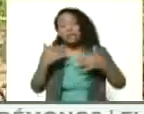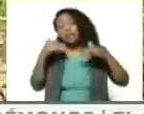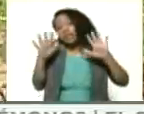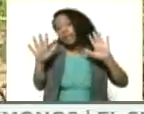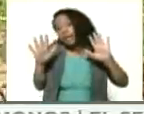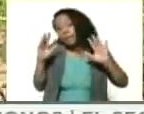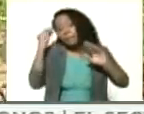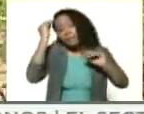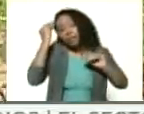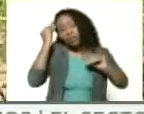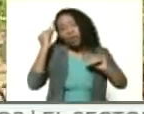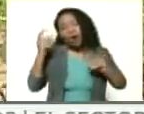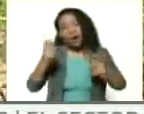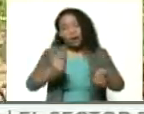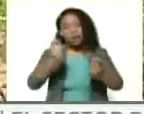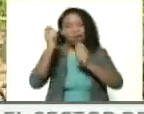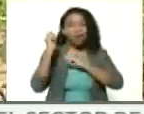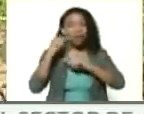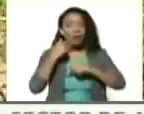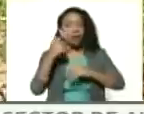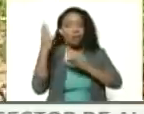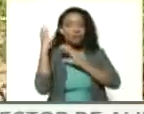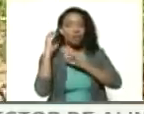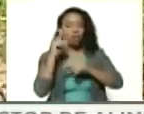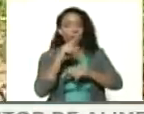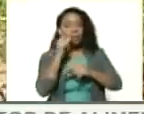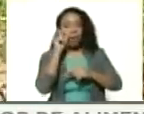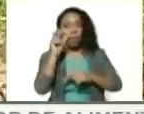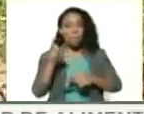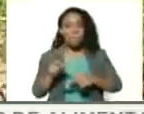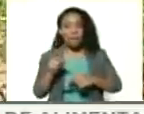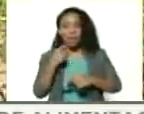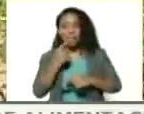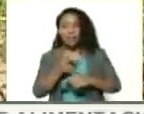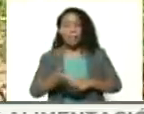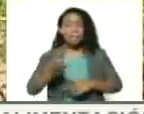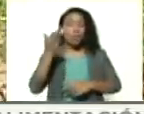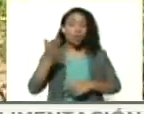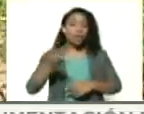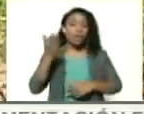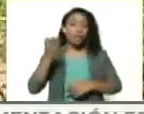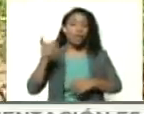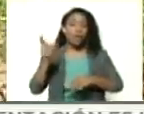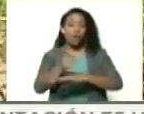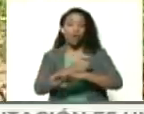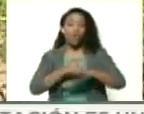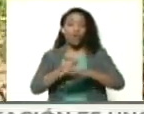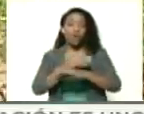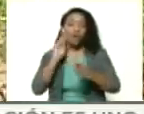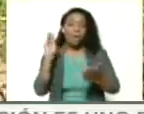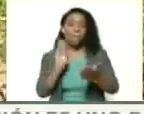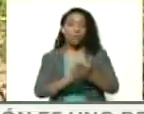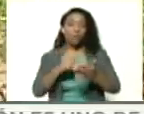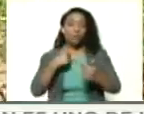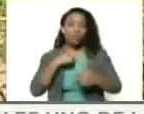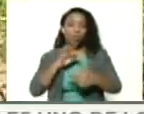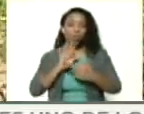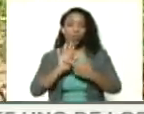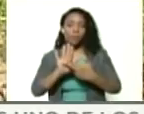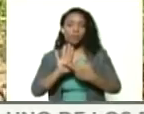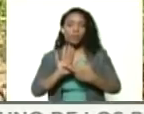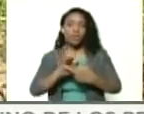sobreestimado la investidura del cargo que tenía, pero era indudable que Carmona Estanga sabía perfectamente la importancia del gobierno que Shapiro y yo representábamos.